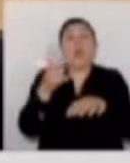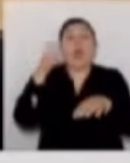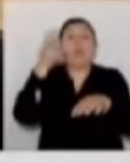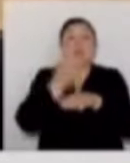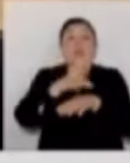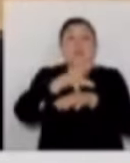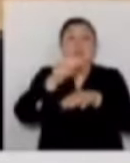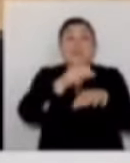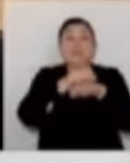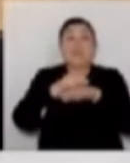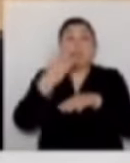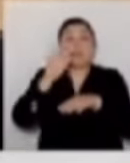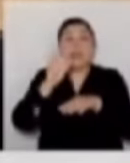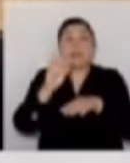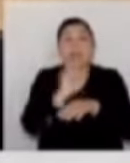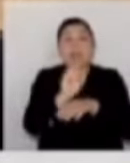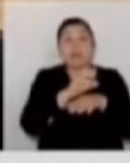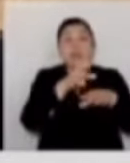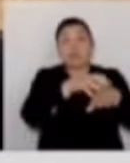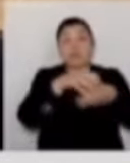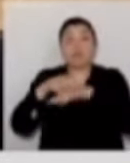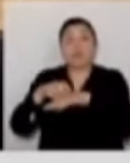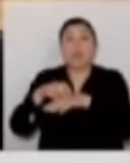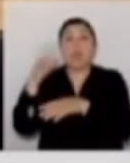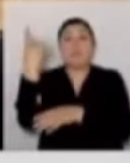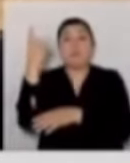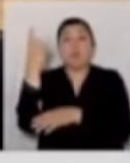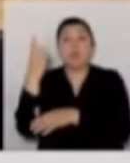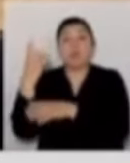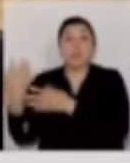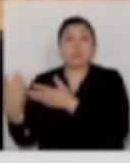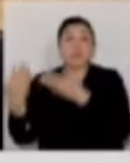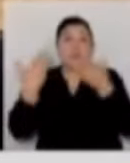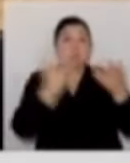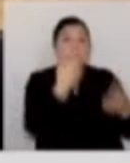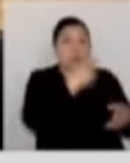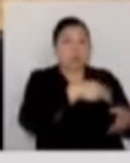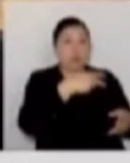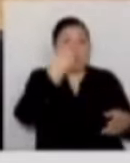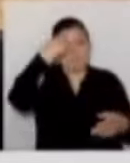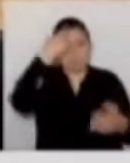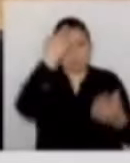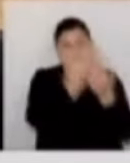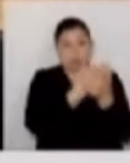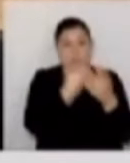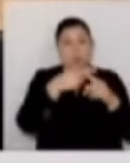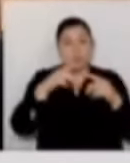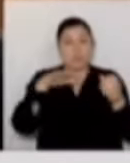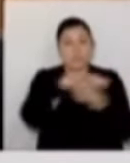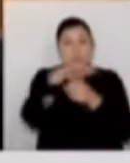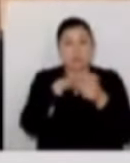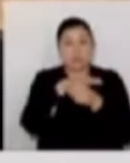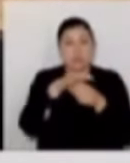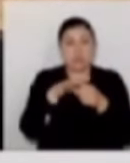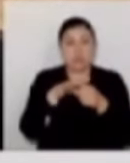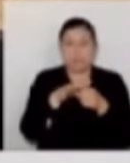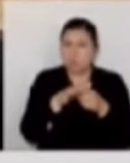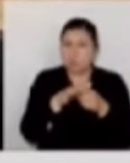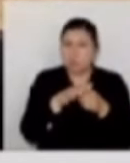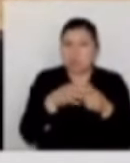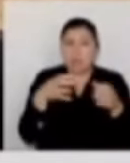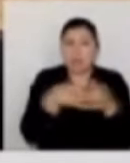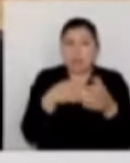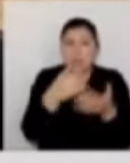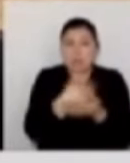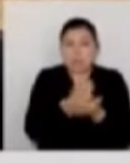vehículos que están en Bolivia y se han entregado los dueños pero hoy nos enfrentamos a otra situación a un crimen organizado que no tiene